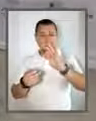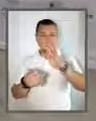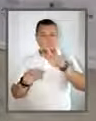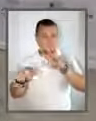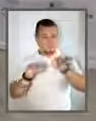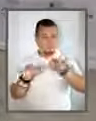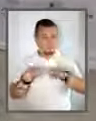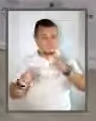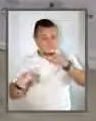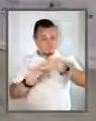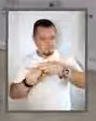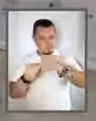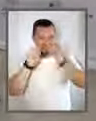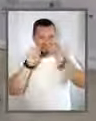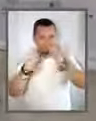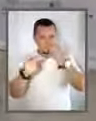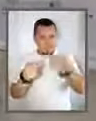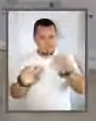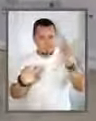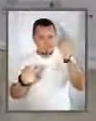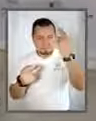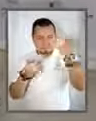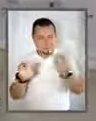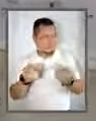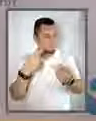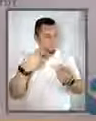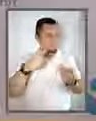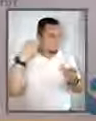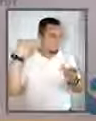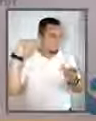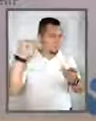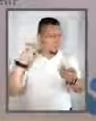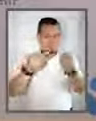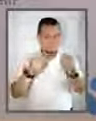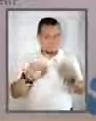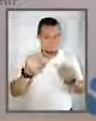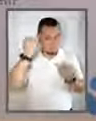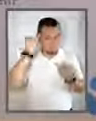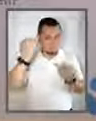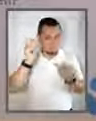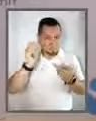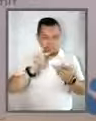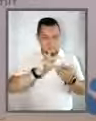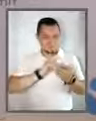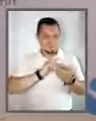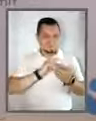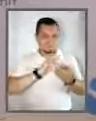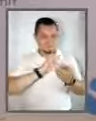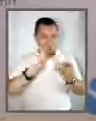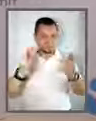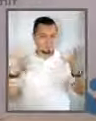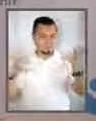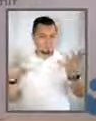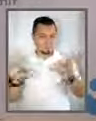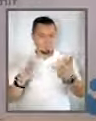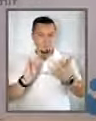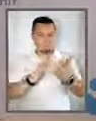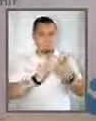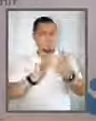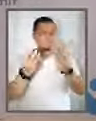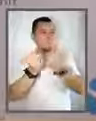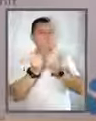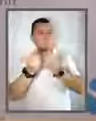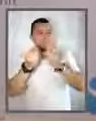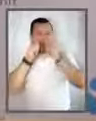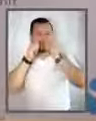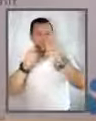trabajando arduamente con la Universidad de Guadalajara y la idea es que ellos puedan justamente